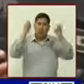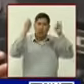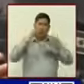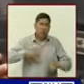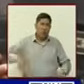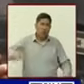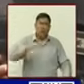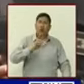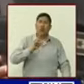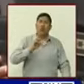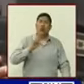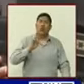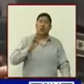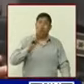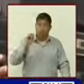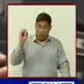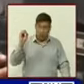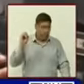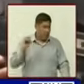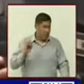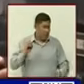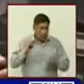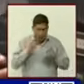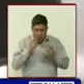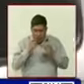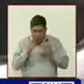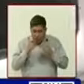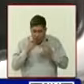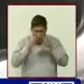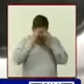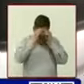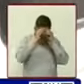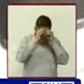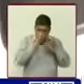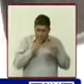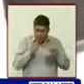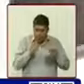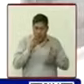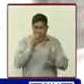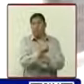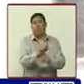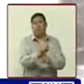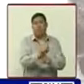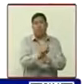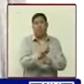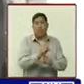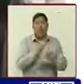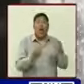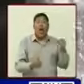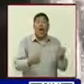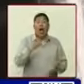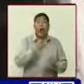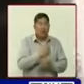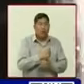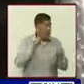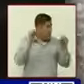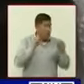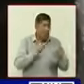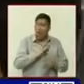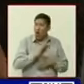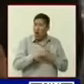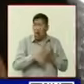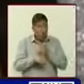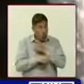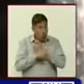ese contexto se han realizado labores de inteligencia y se ha podido aprender al presunto autor. Él se ha recuperado el vehículo y bueno, todos los objetos que han